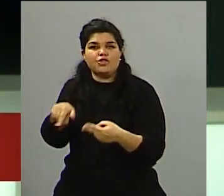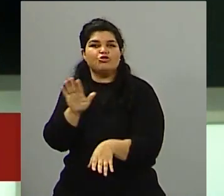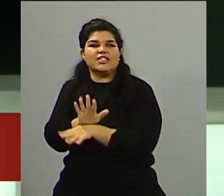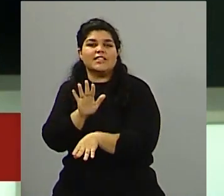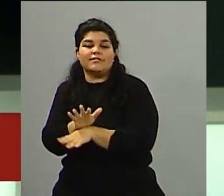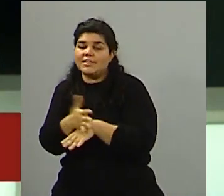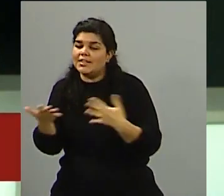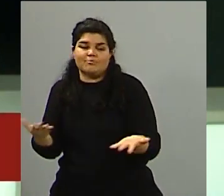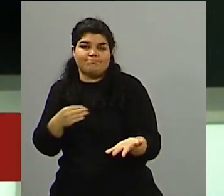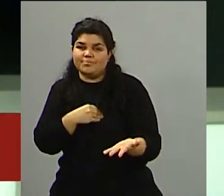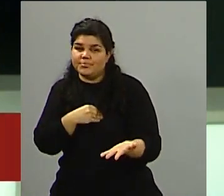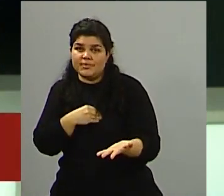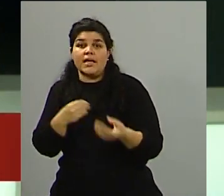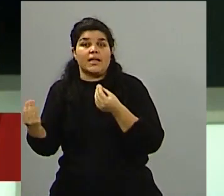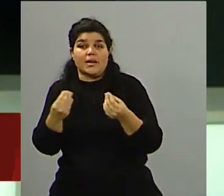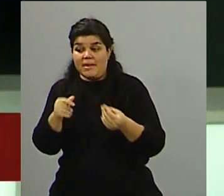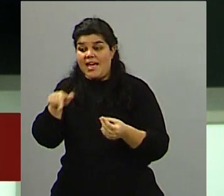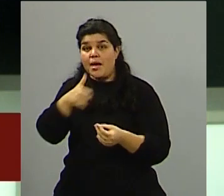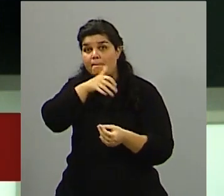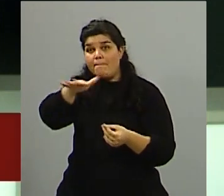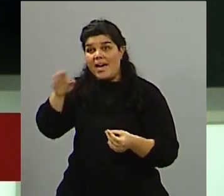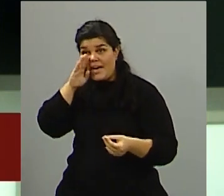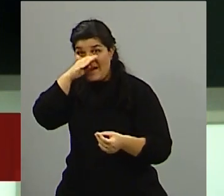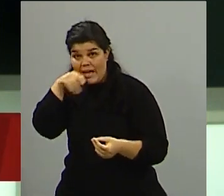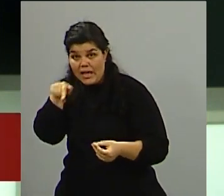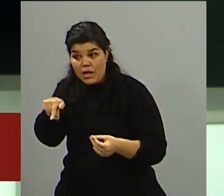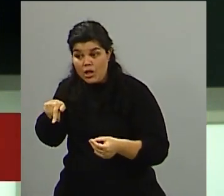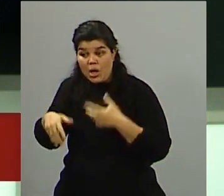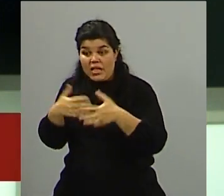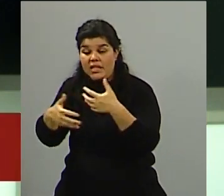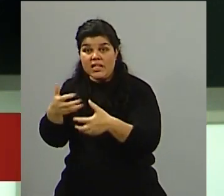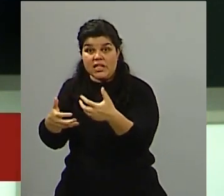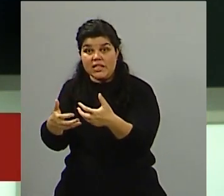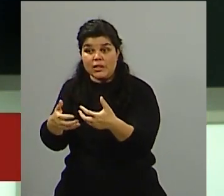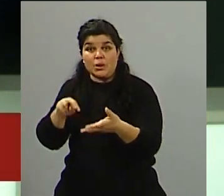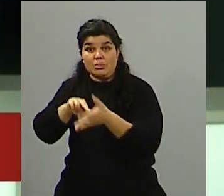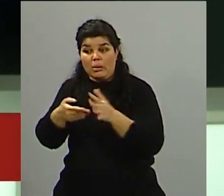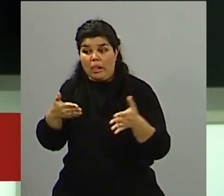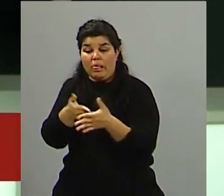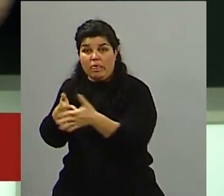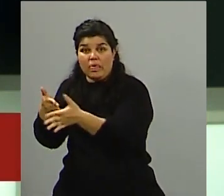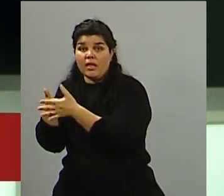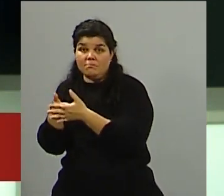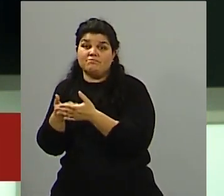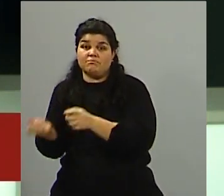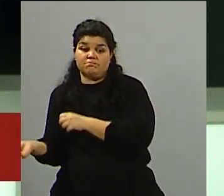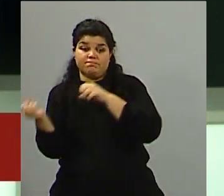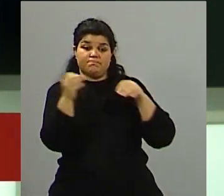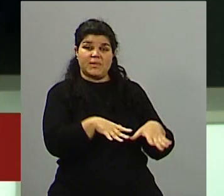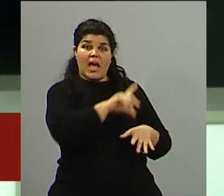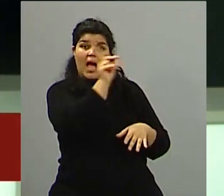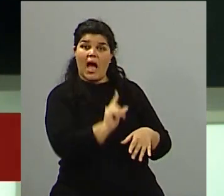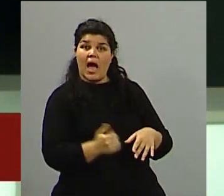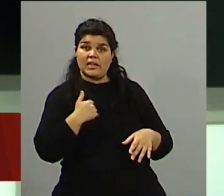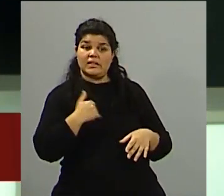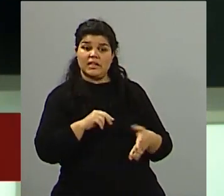que nosotros seamos productores, lo que ocurre en el Mar Negro y la falta de provisión de grano también le va a impactar a usted en el precio del pan y otros productos. Así que ténganlo en